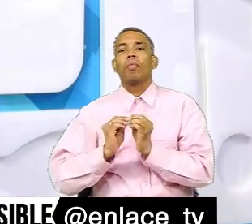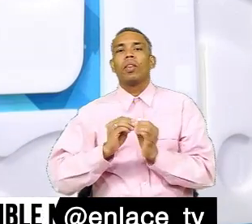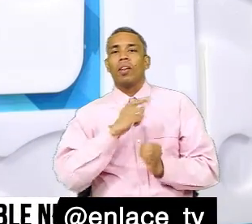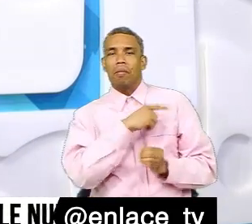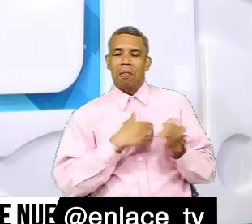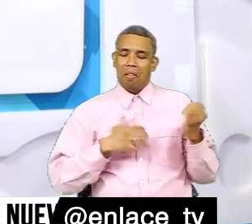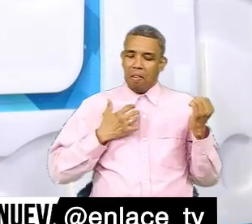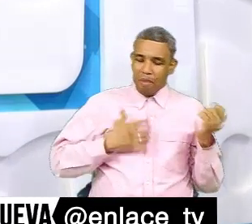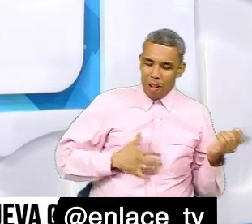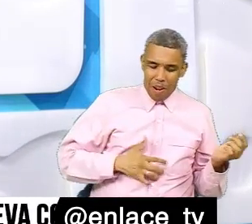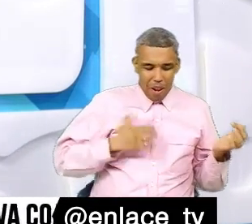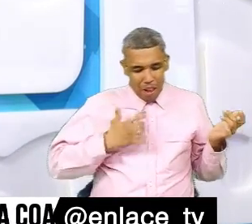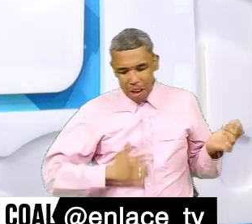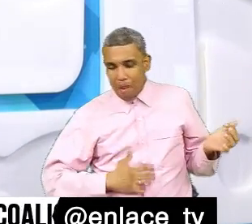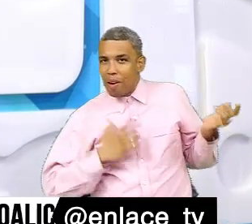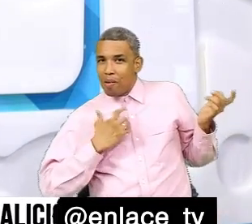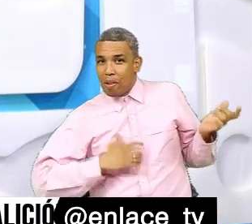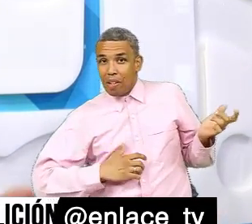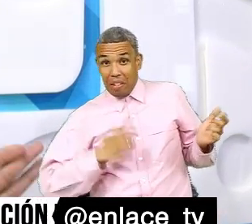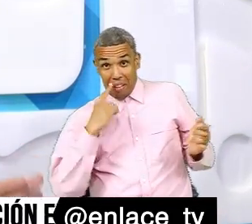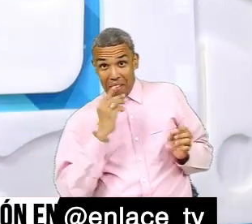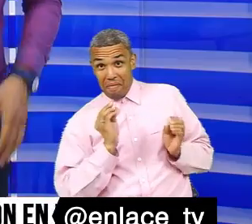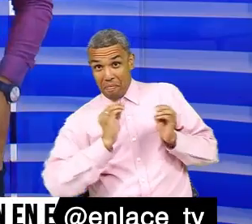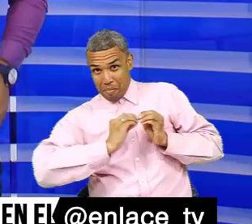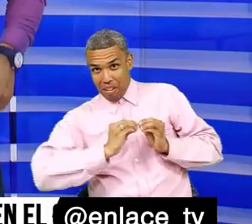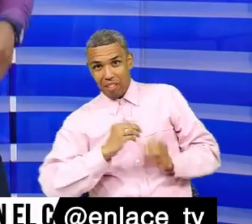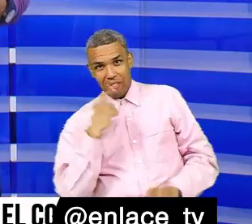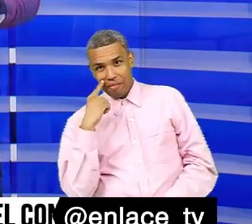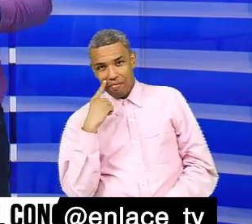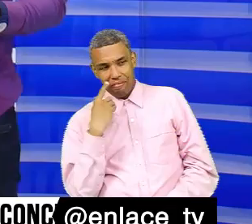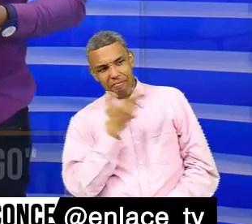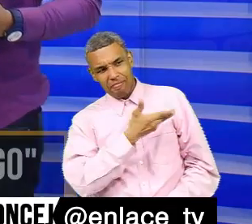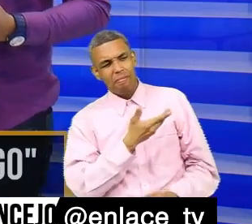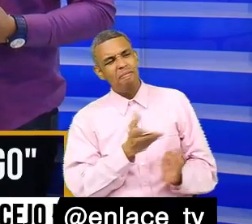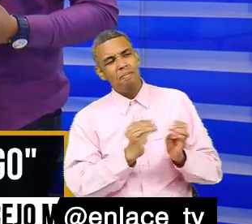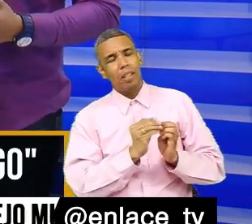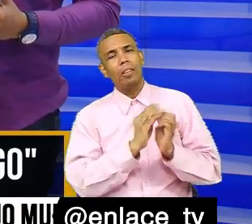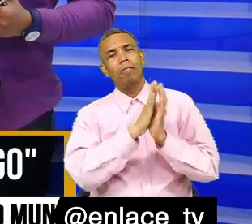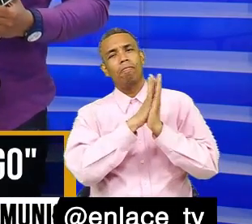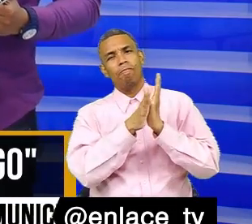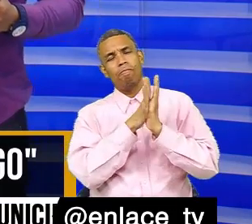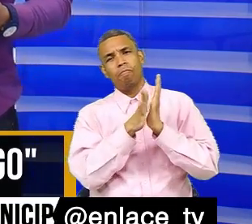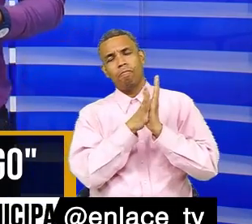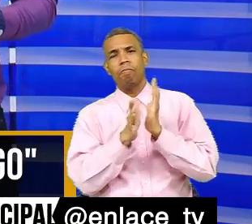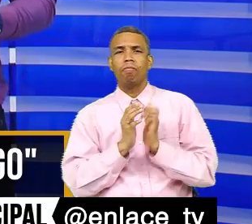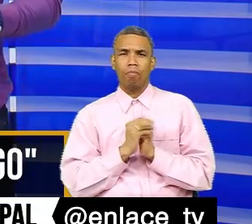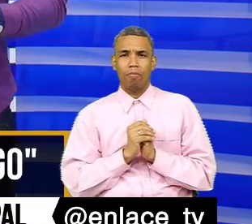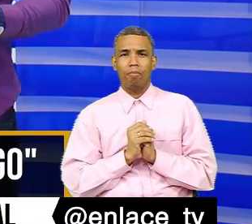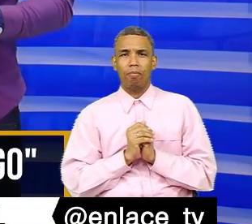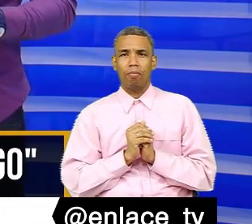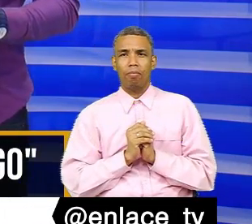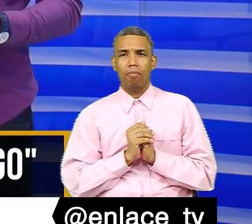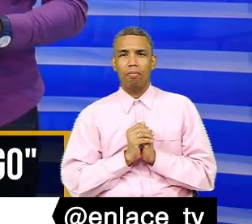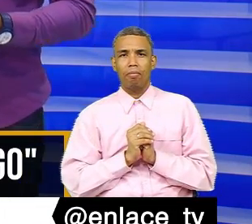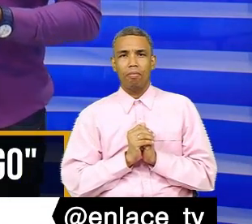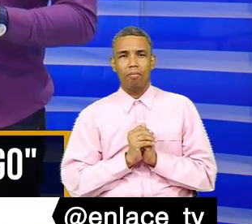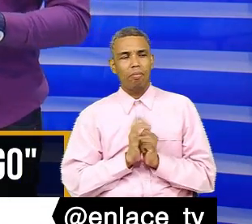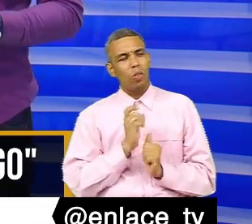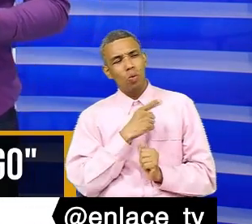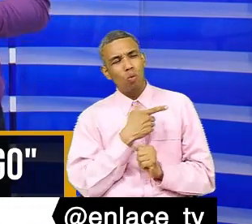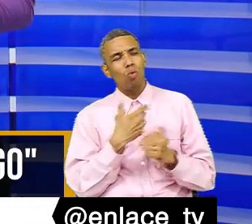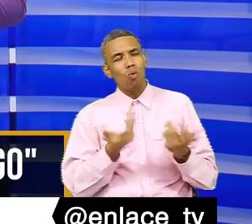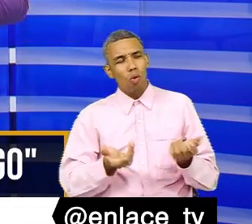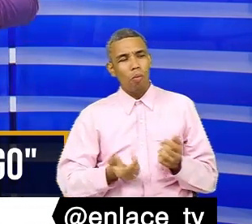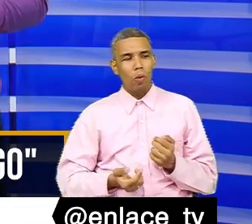el set de Cultura y Entretenimiento en La Mira. Andreo, ya contémosle un poco a los televidentes, ya como Andreo, como solista.